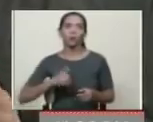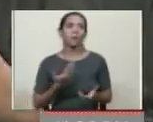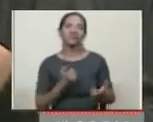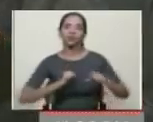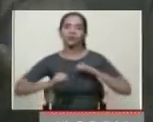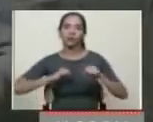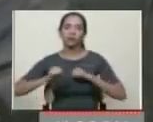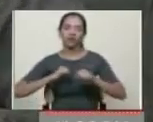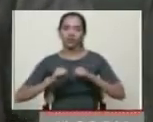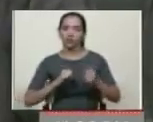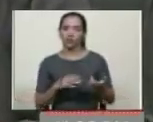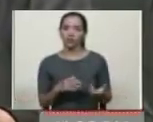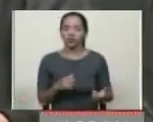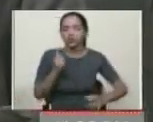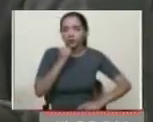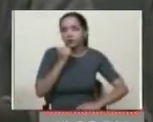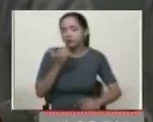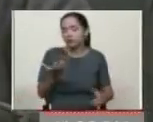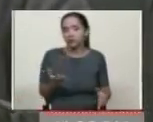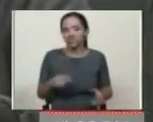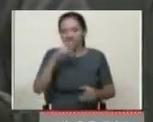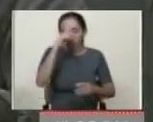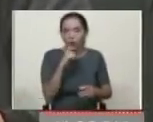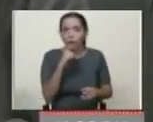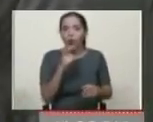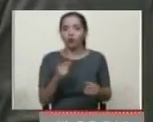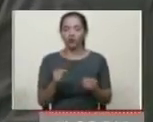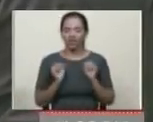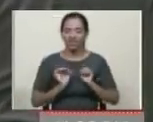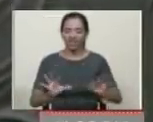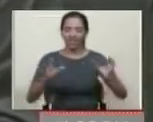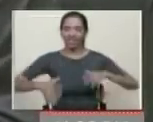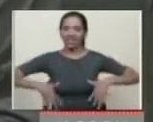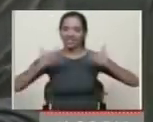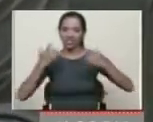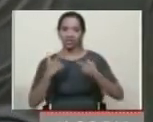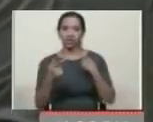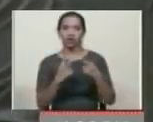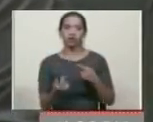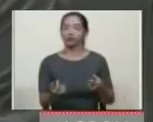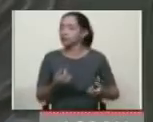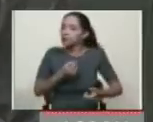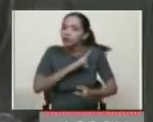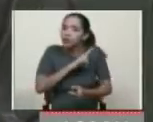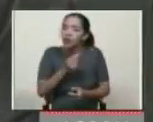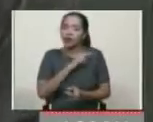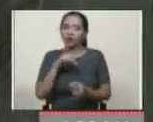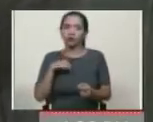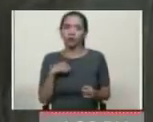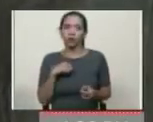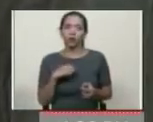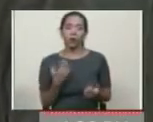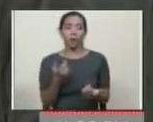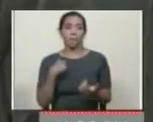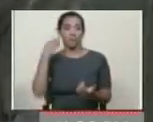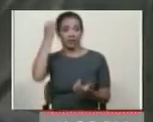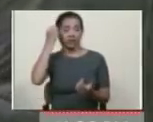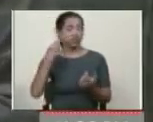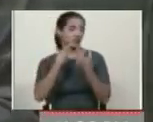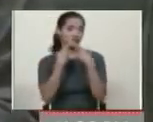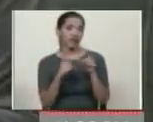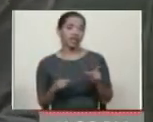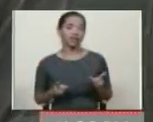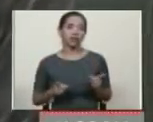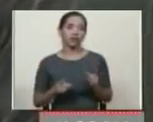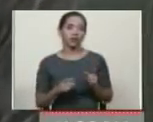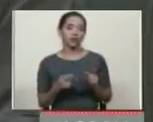hating, pues. O sea, no podemos ser promotores del odio, de la descarga y la rechera y la vaina. O sea, eso no es lo que nos... Porque al fin y al cabo, claro, a mi criterio no atrae. Pero